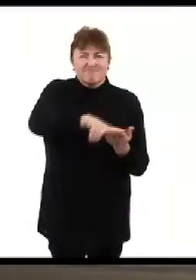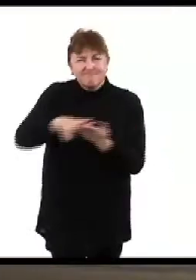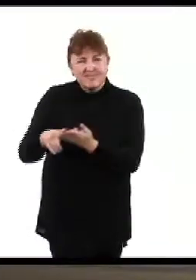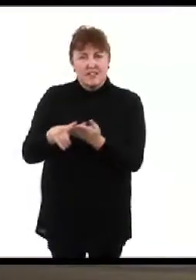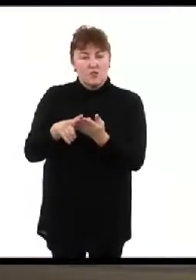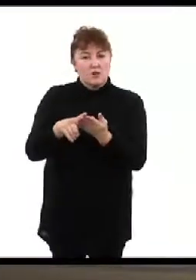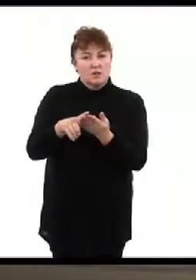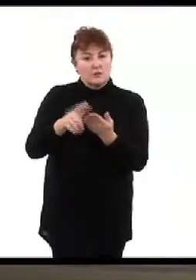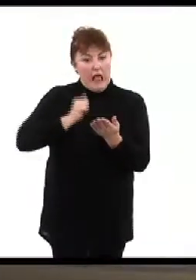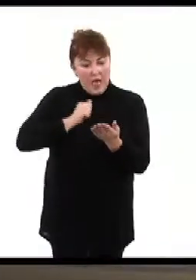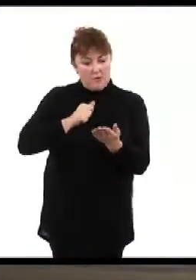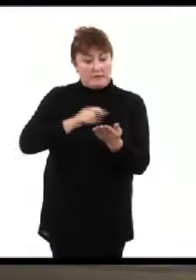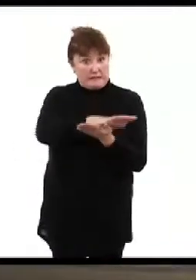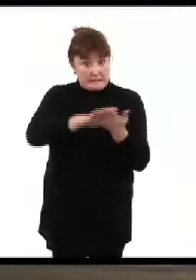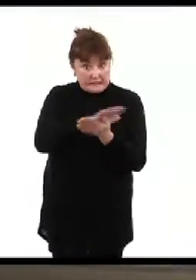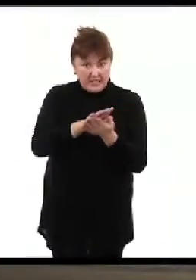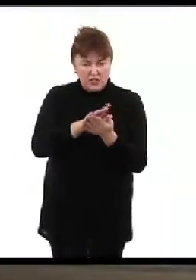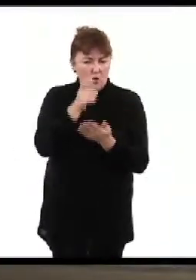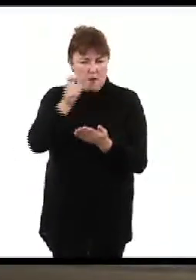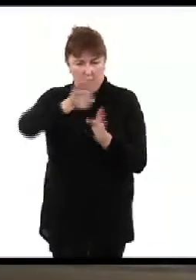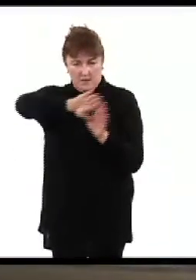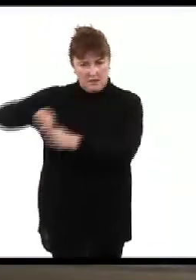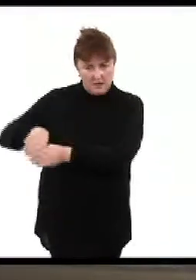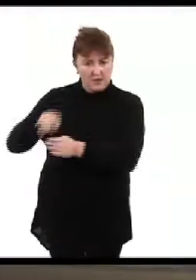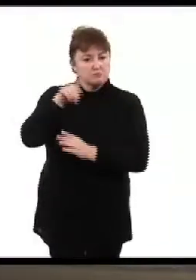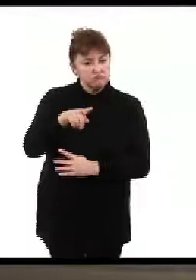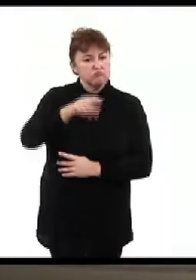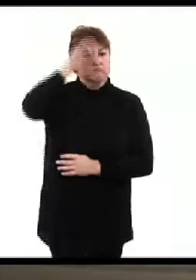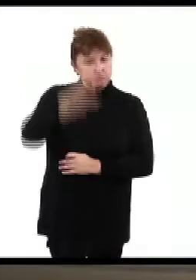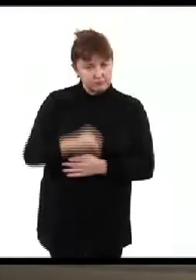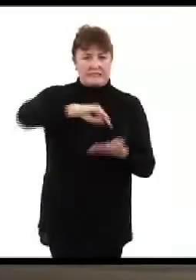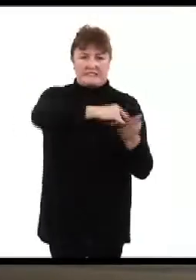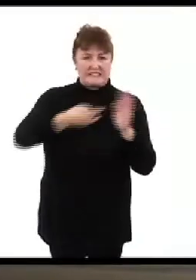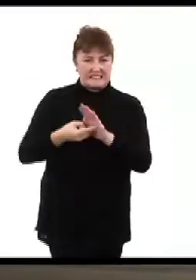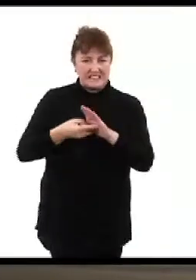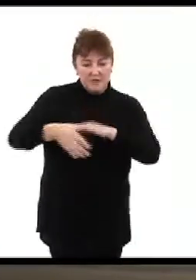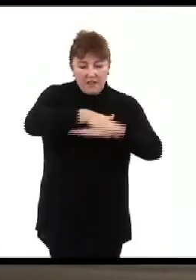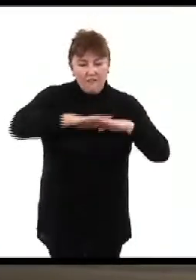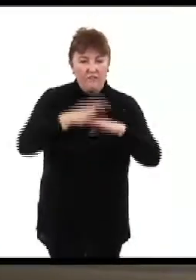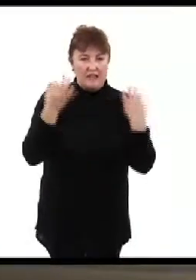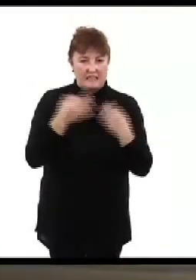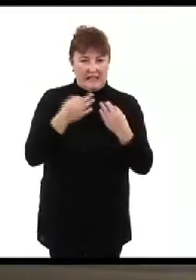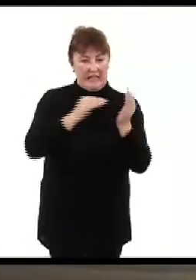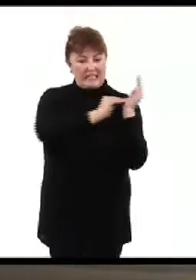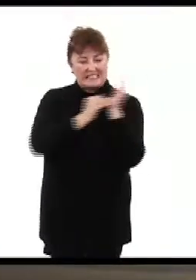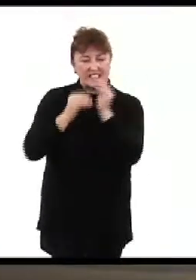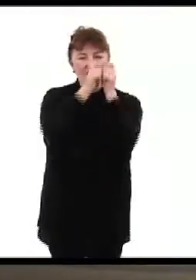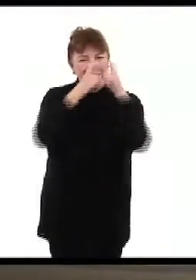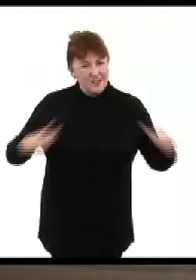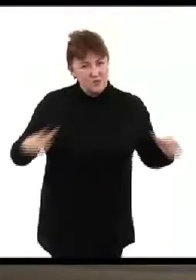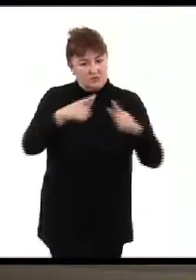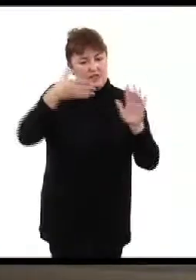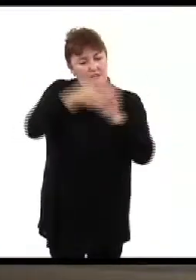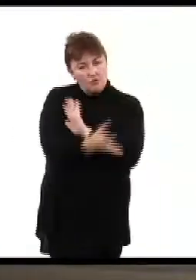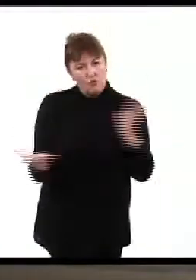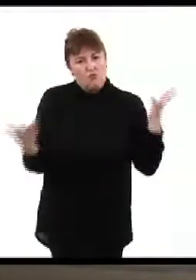utilizan signos y no palabras son auténticos sistemas basados en símbolos lingüísticos con significados que